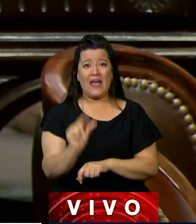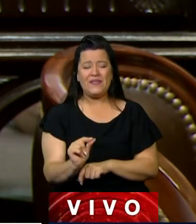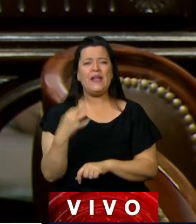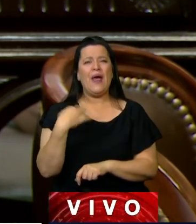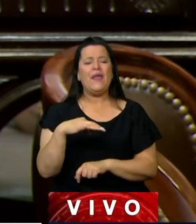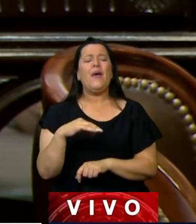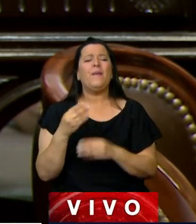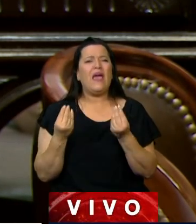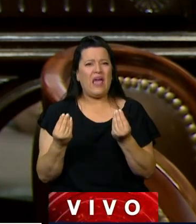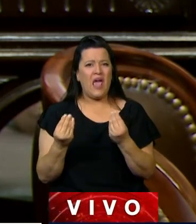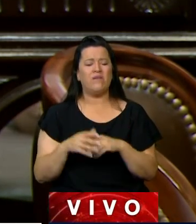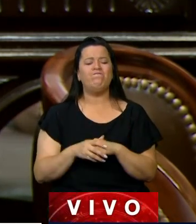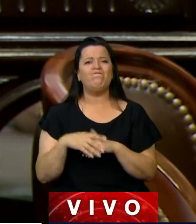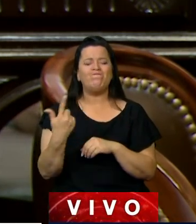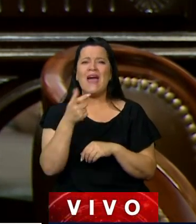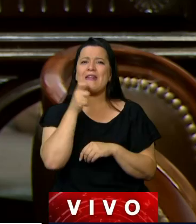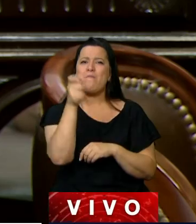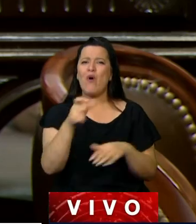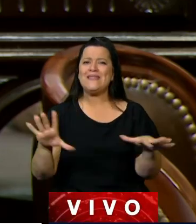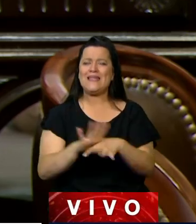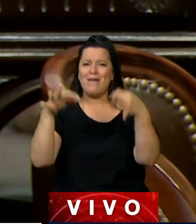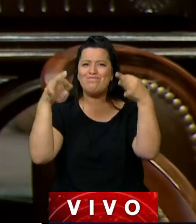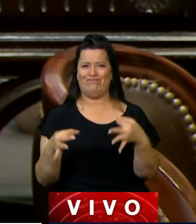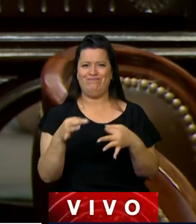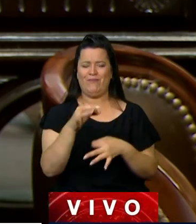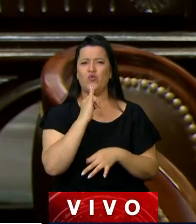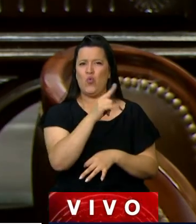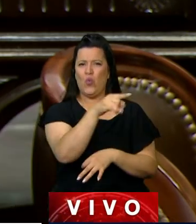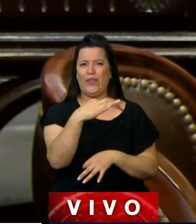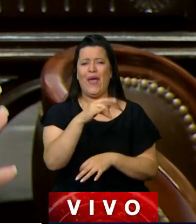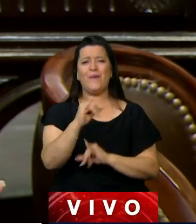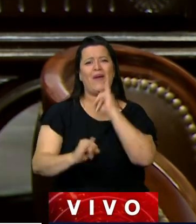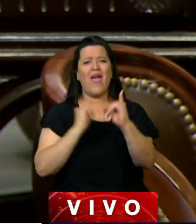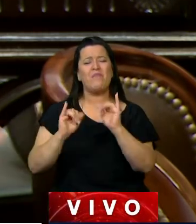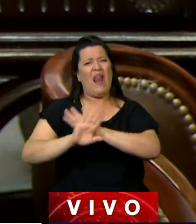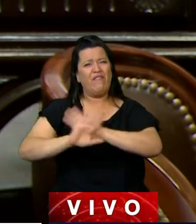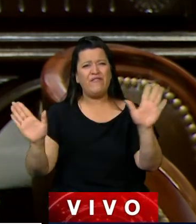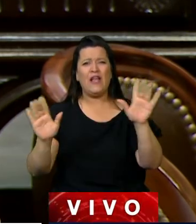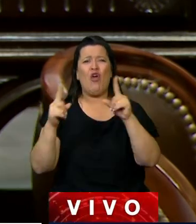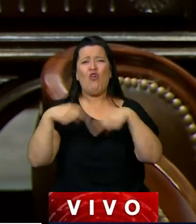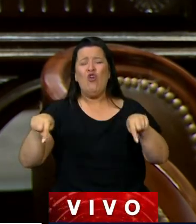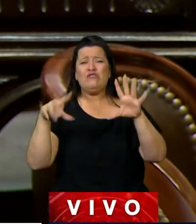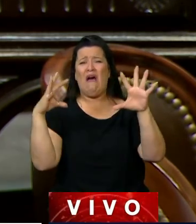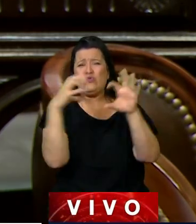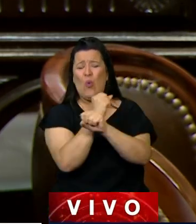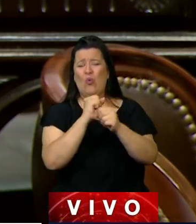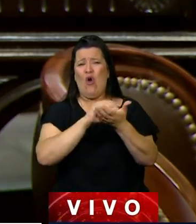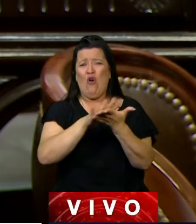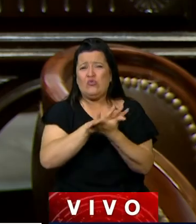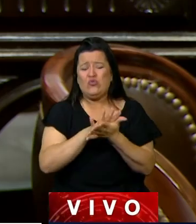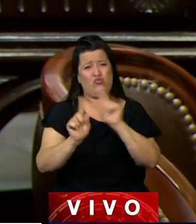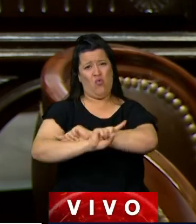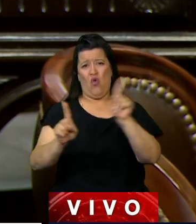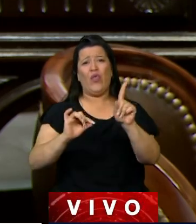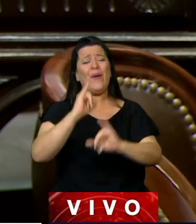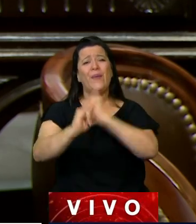tengan la respuesta necesaria y se corre el velo a la oscuridad que lamentablemente hoy tenemos